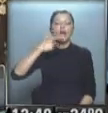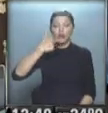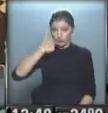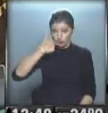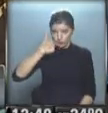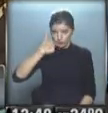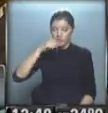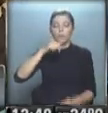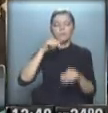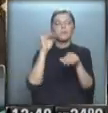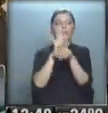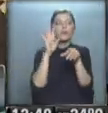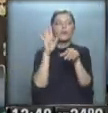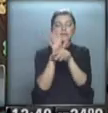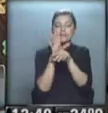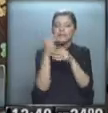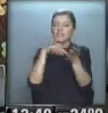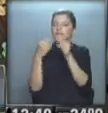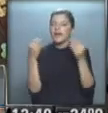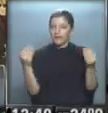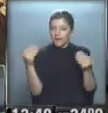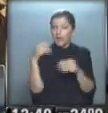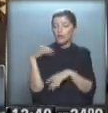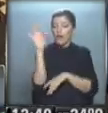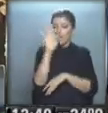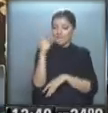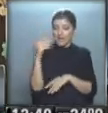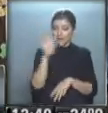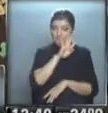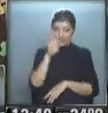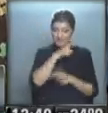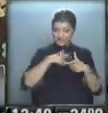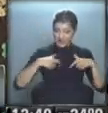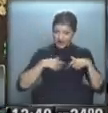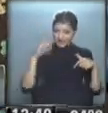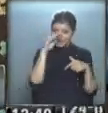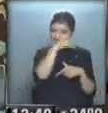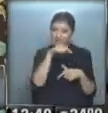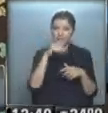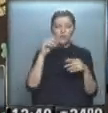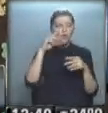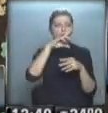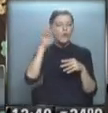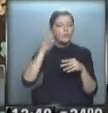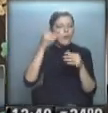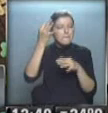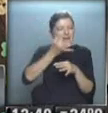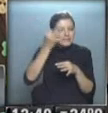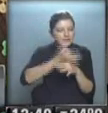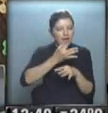la abeja macho que hace un zumbido especial, y por lo tanto por el zumbido y por su diseño, porque el diseño también